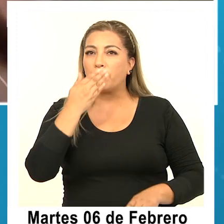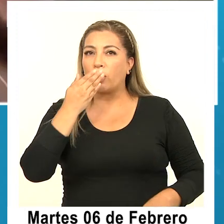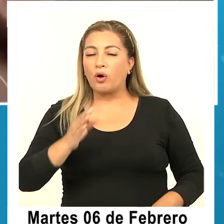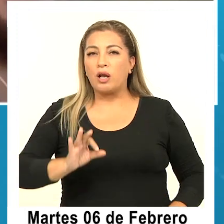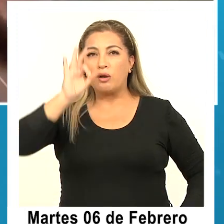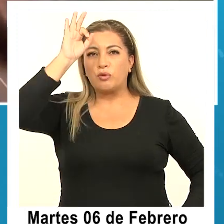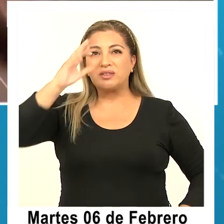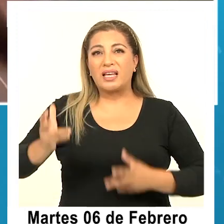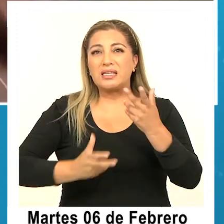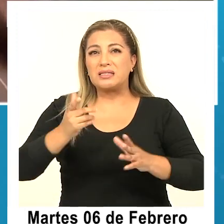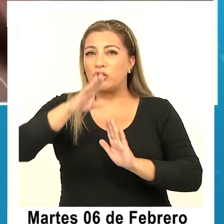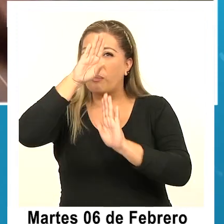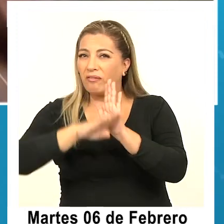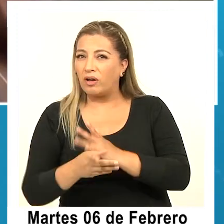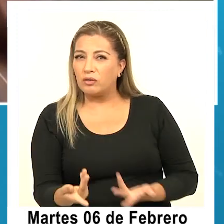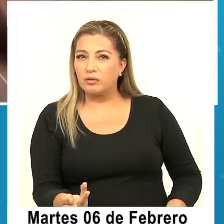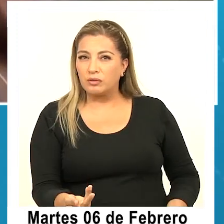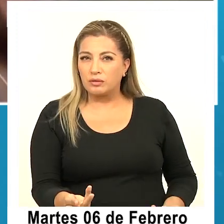bajado su nivel de incendios?